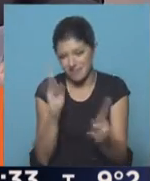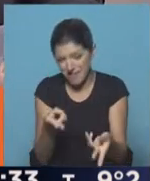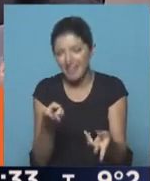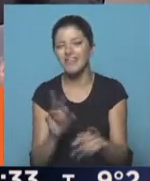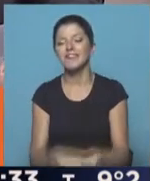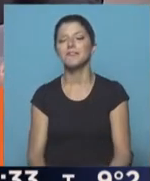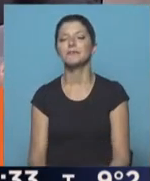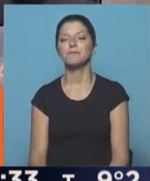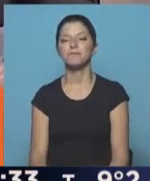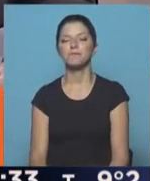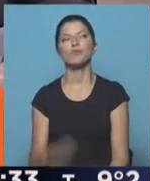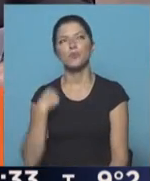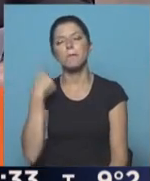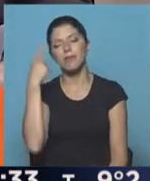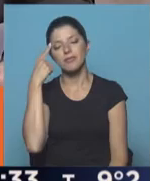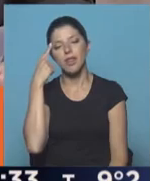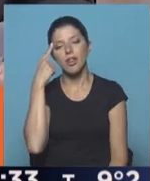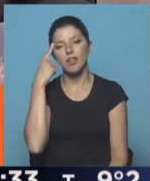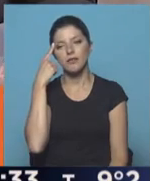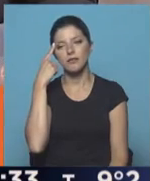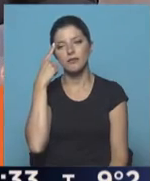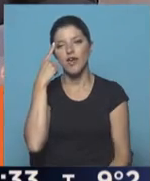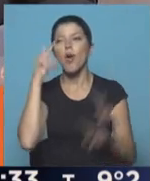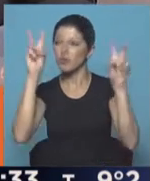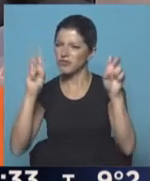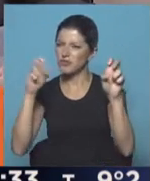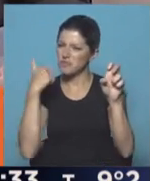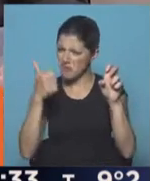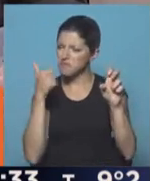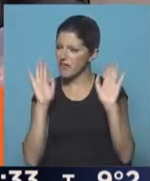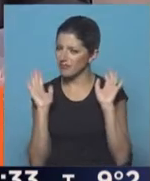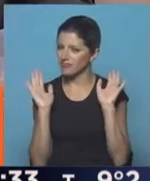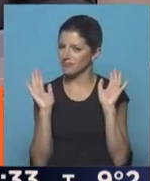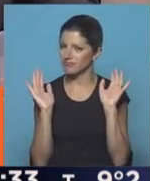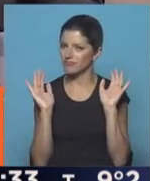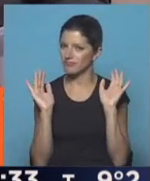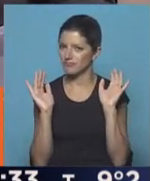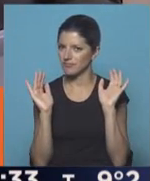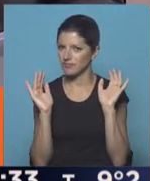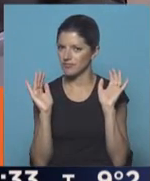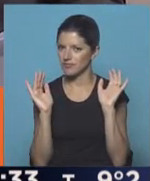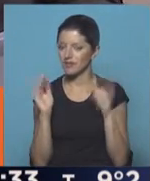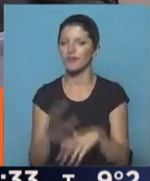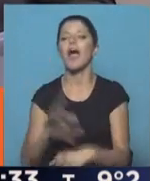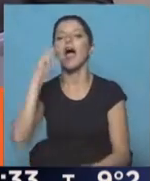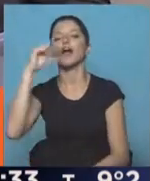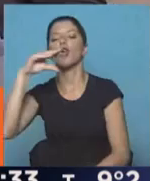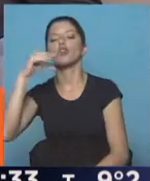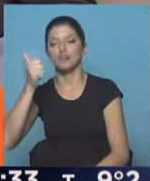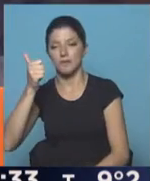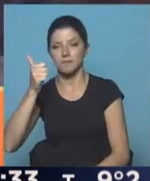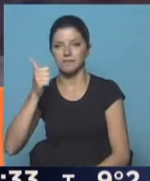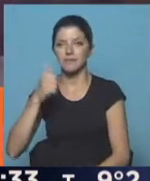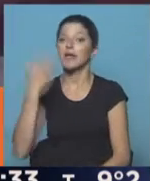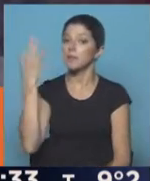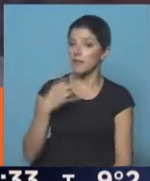nos parecía que era un buen título rescatar a otra vez a globe rocha en que un poco